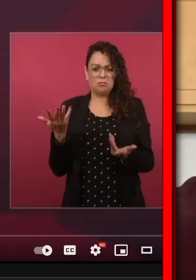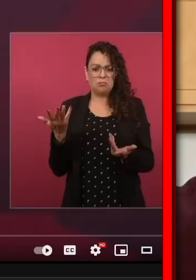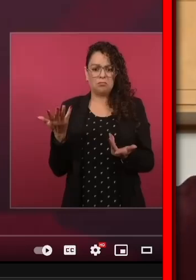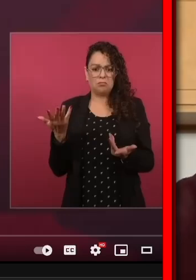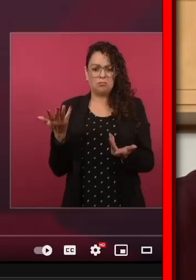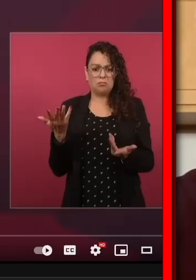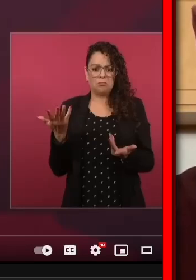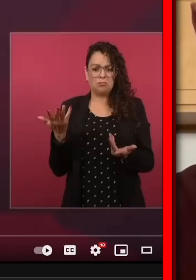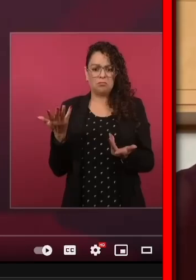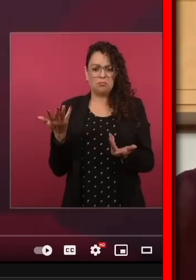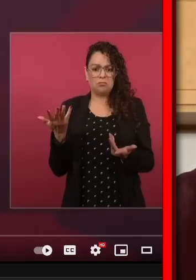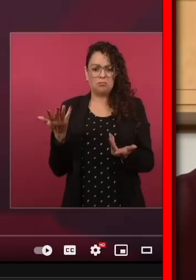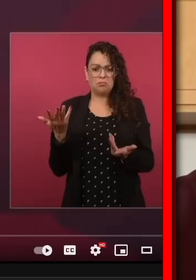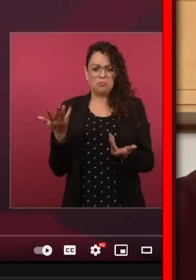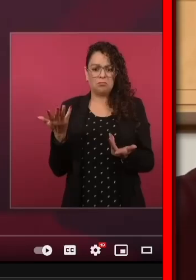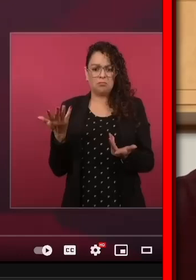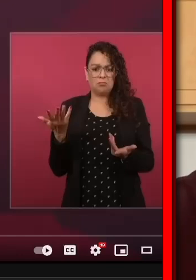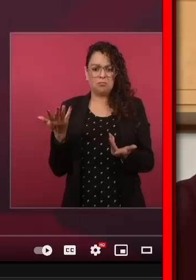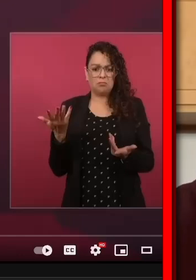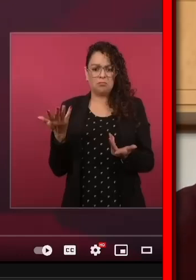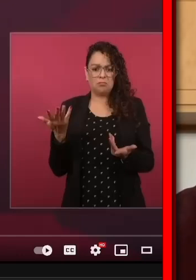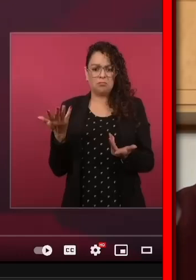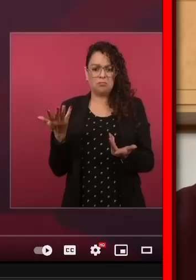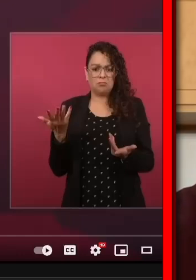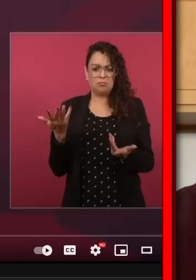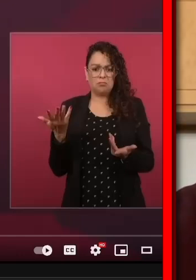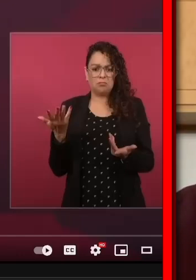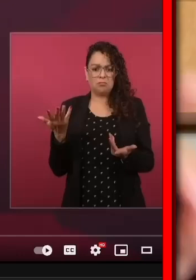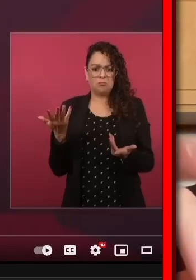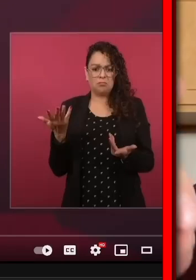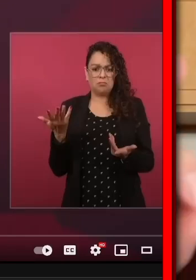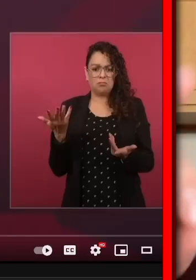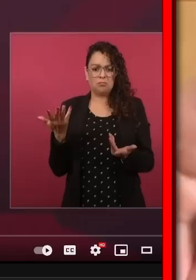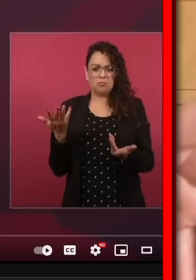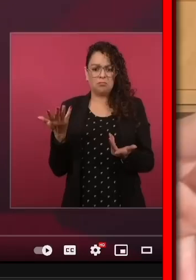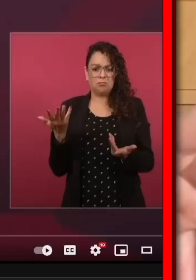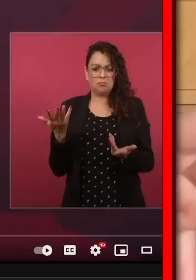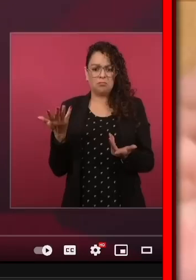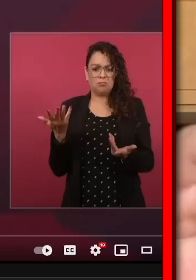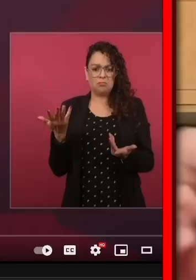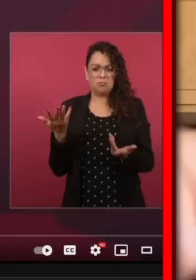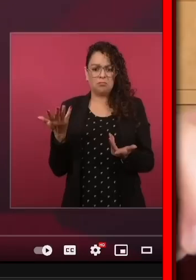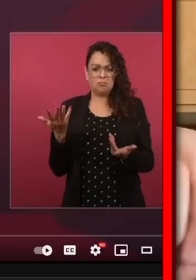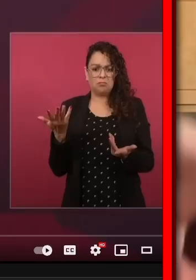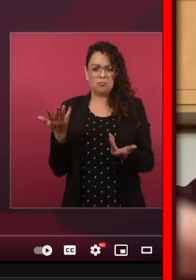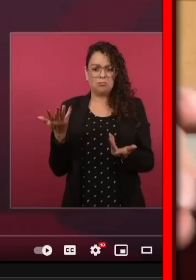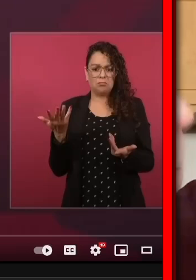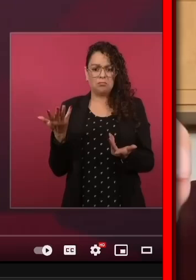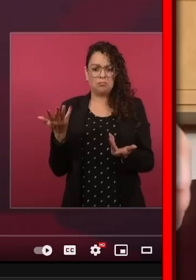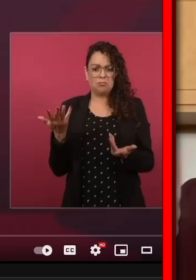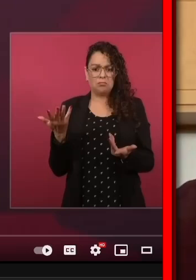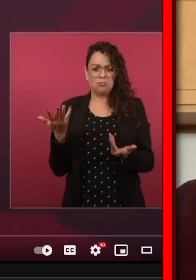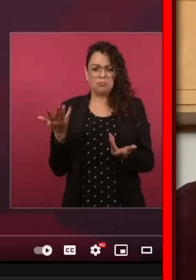de, pues de las experiencias que tuvo con Trump, de que antes era una cuestión diferente en la